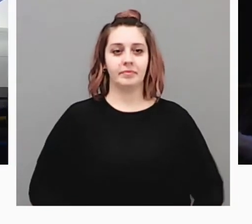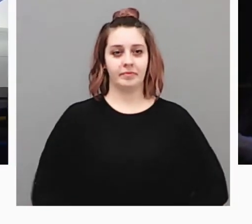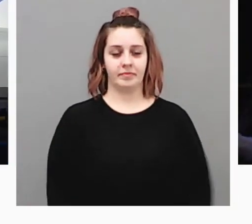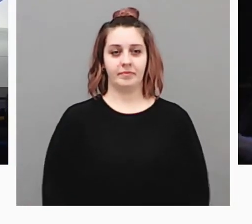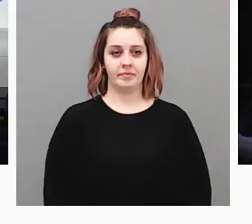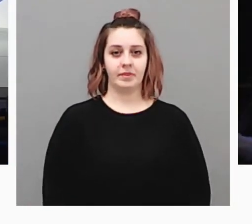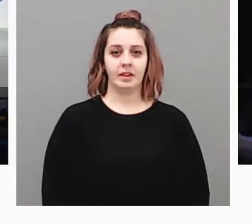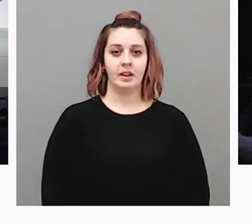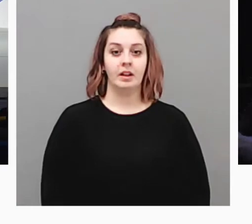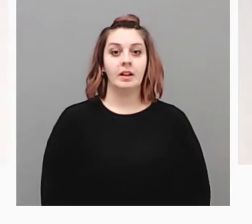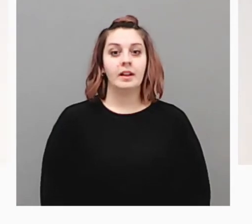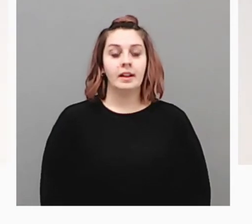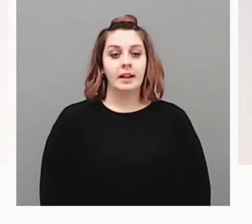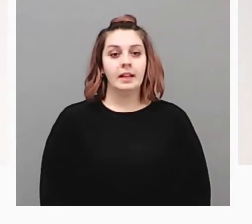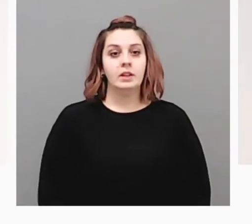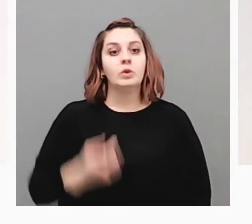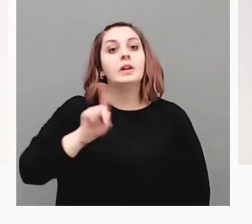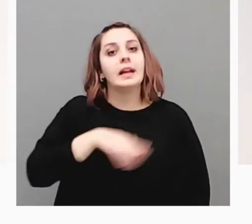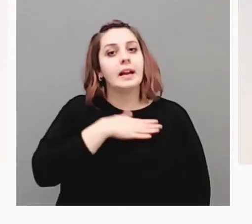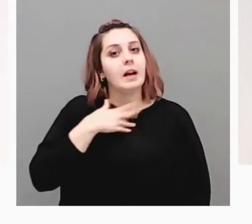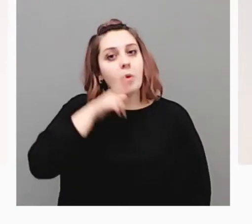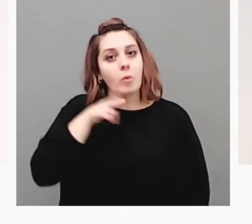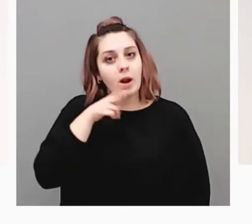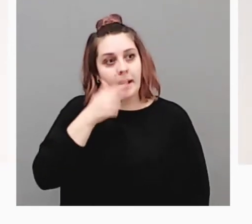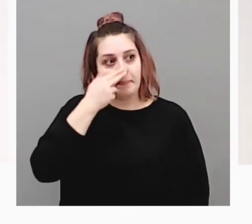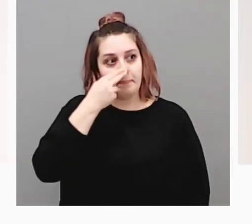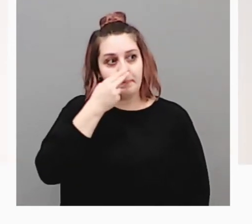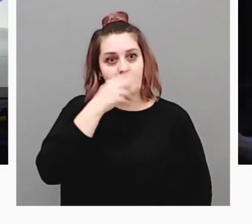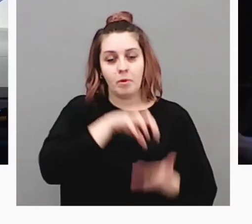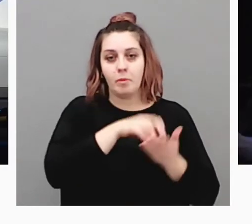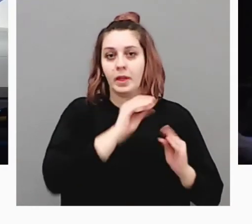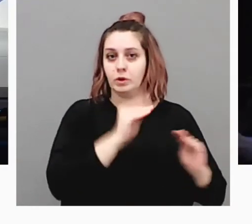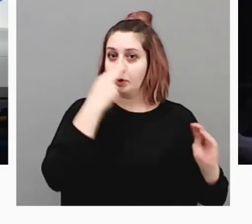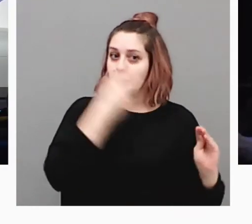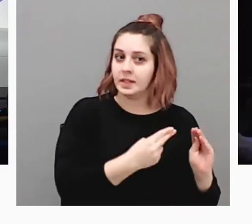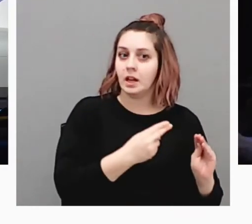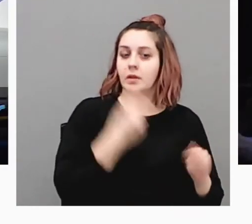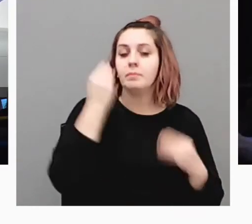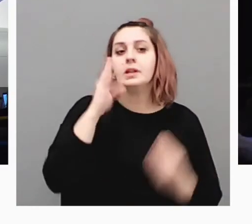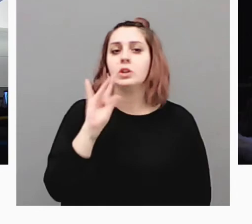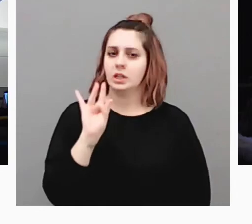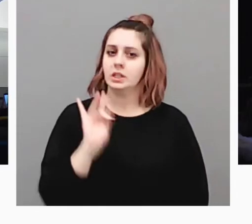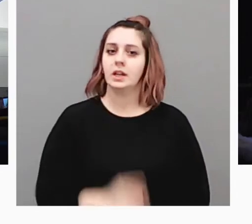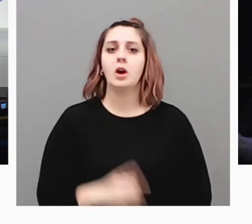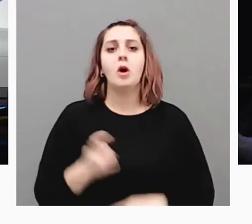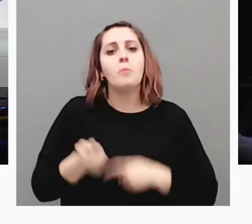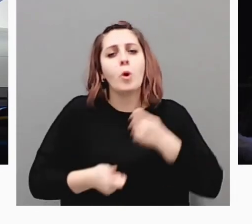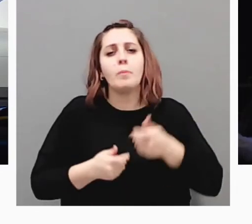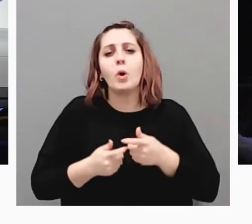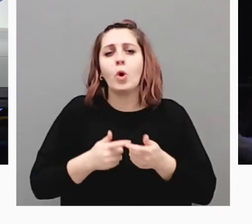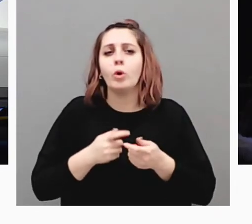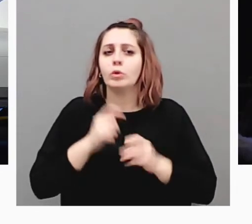un atractivo para visitar Huelva? Ah, claro que sí. Claro que sí. Yo creo que poco a poco se va consiguiendo, ¿eh? Es decir,